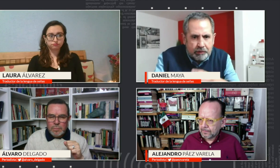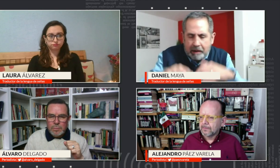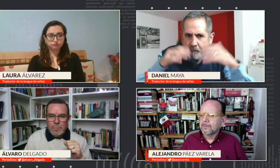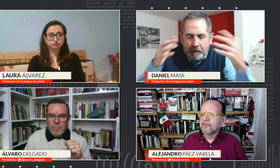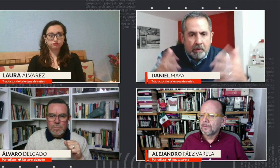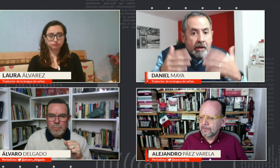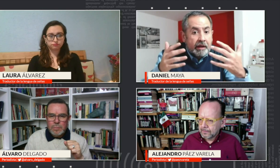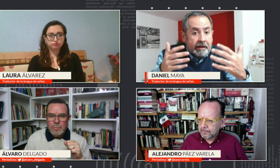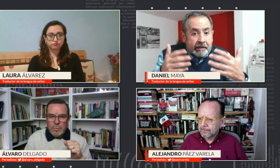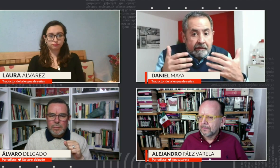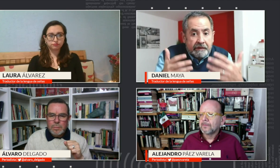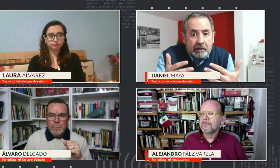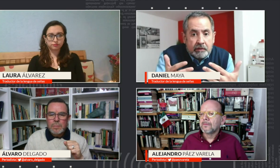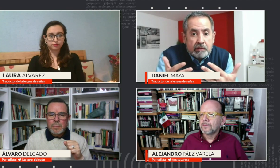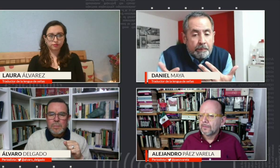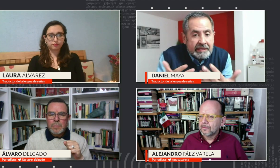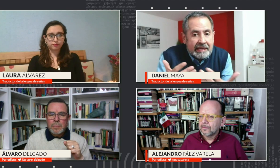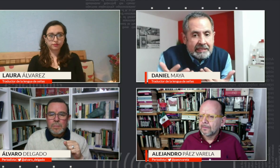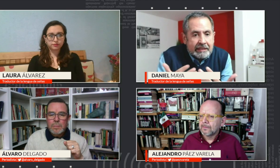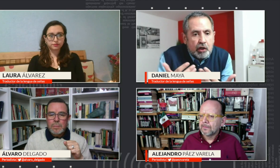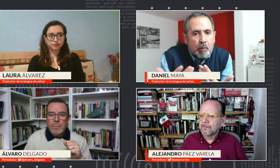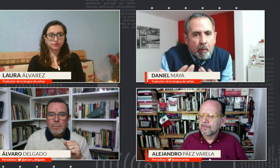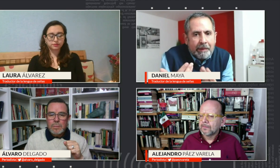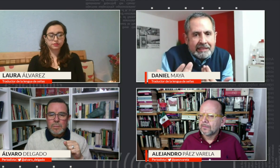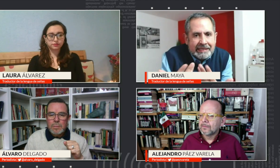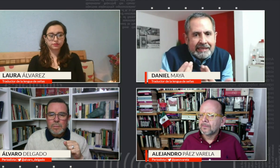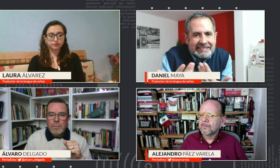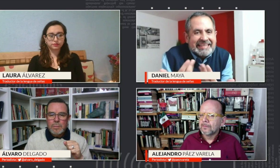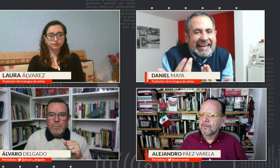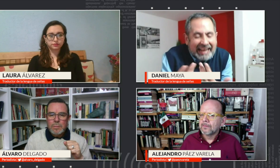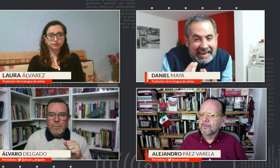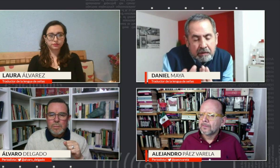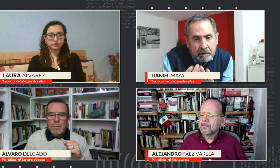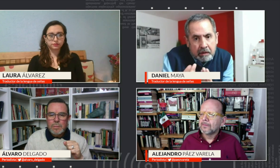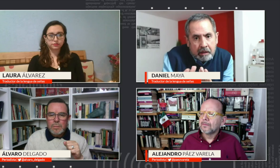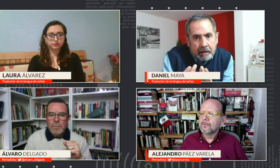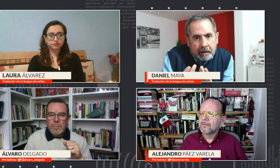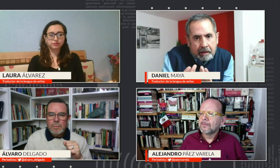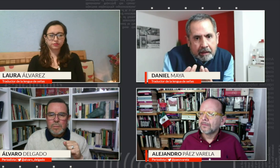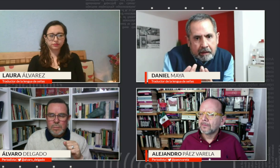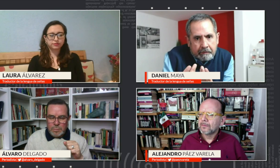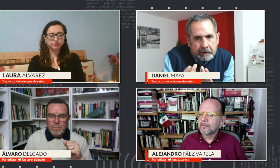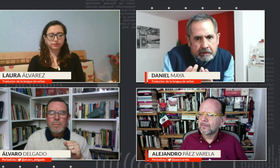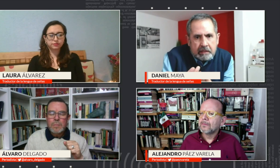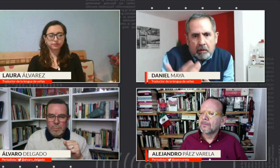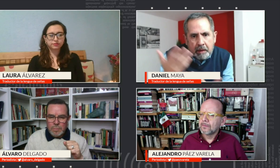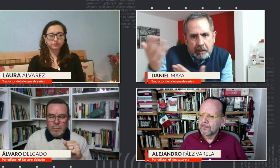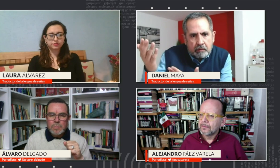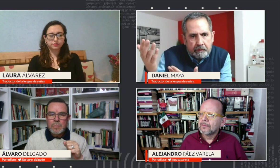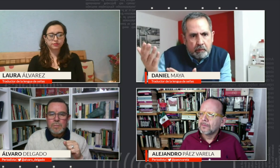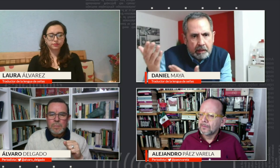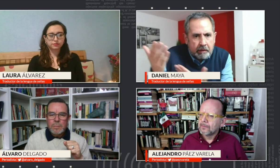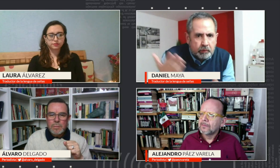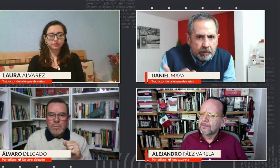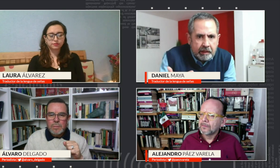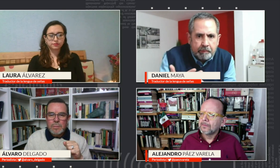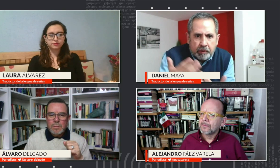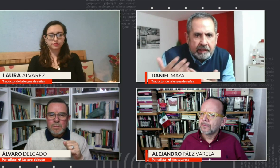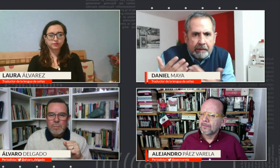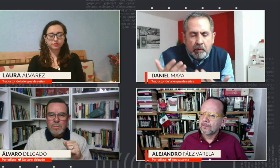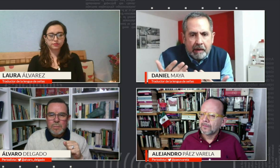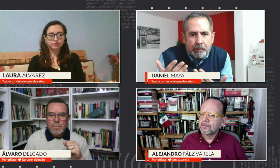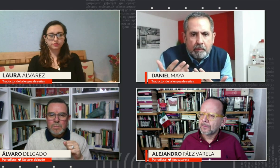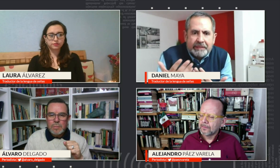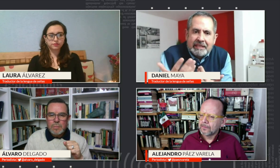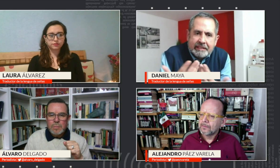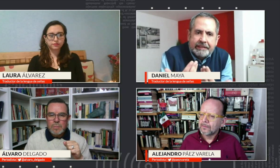no traicionar al pueblo, y en fin, entonces lo empiezan a sentir como más cercano, sí, obviamente una figura de autoridad